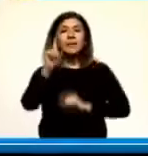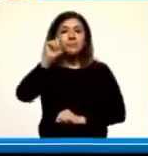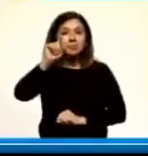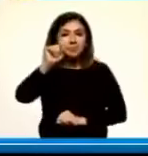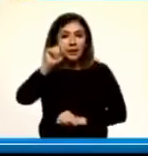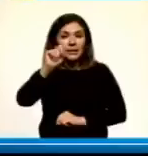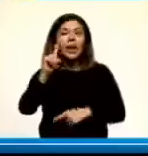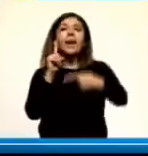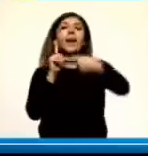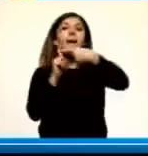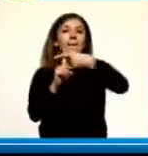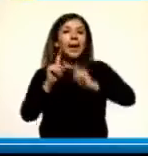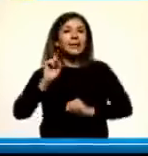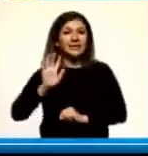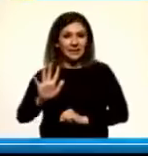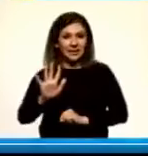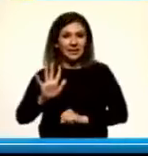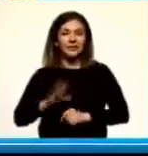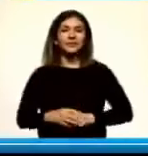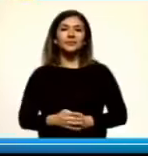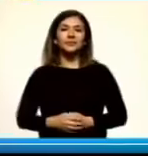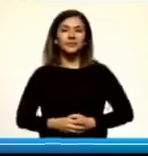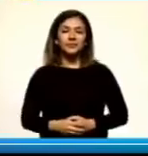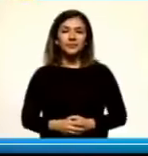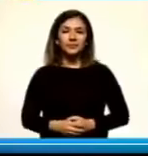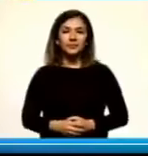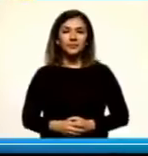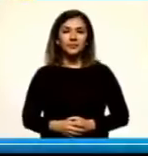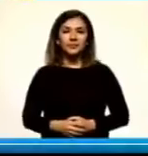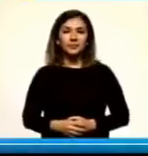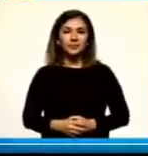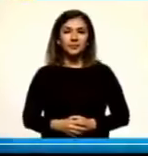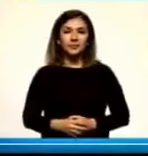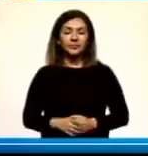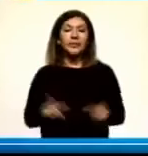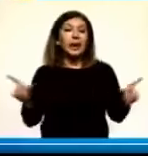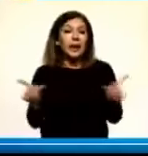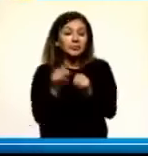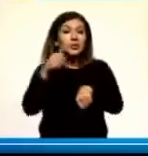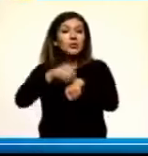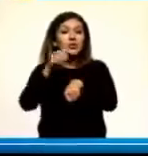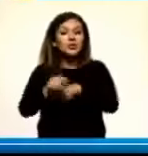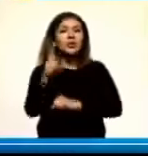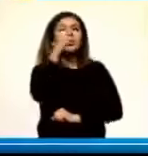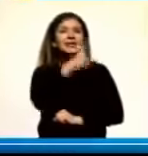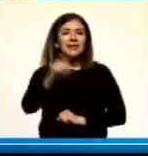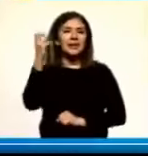más 20 más 5, quedando el número